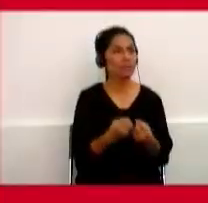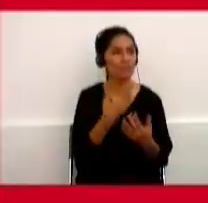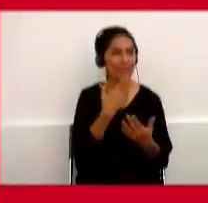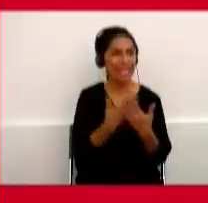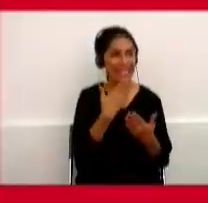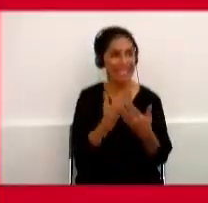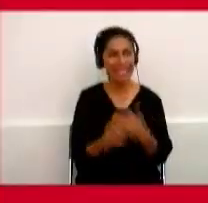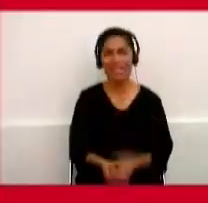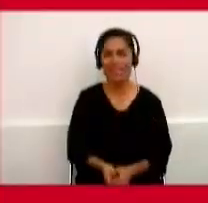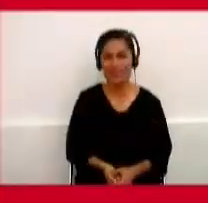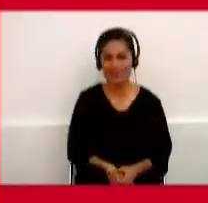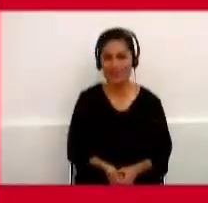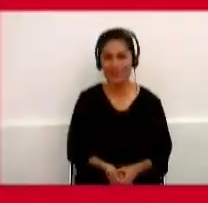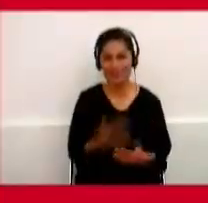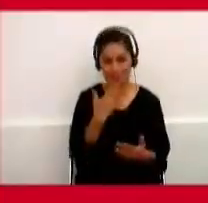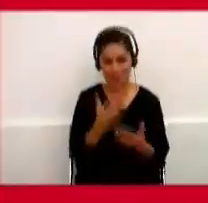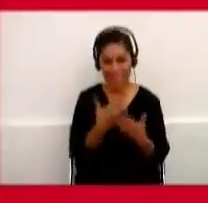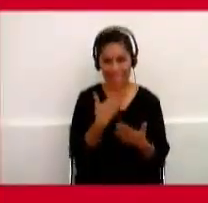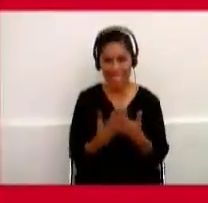Muchas gracias.